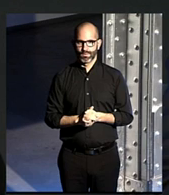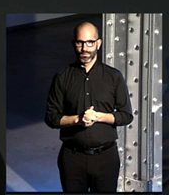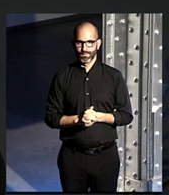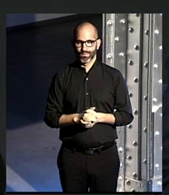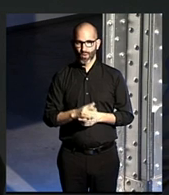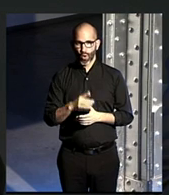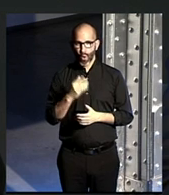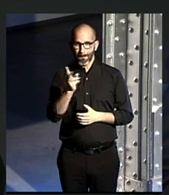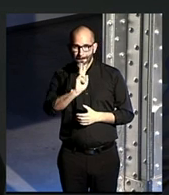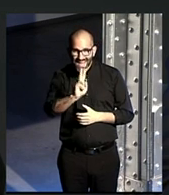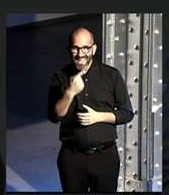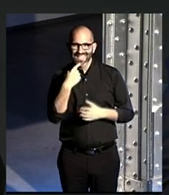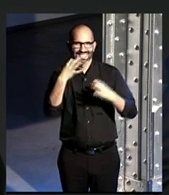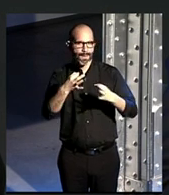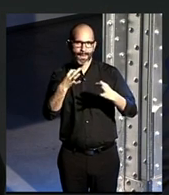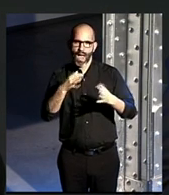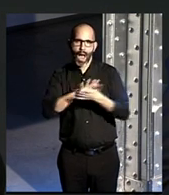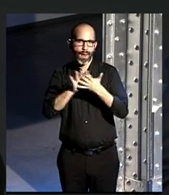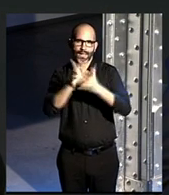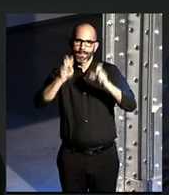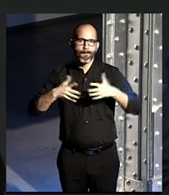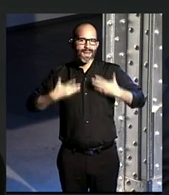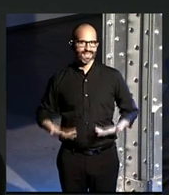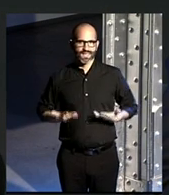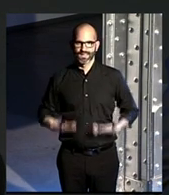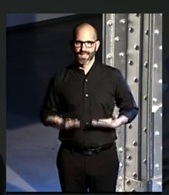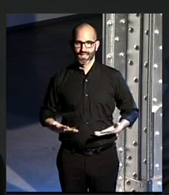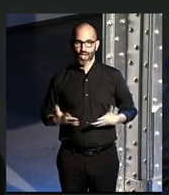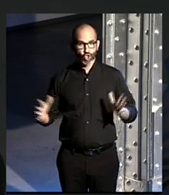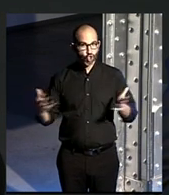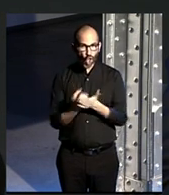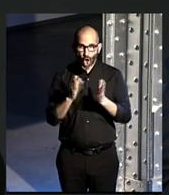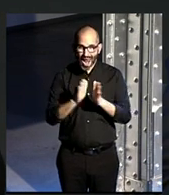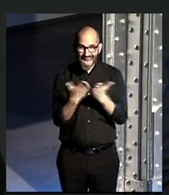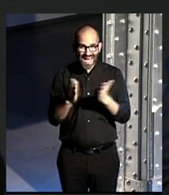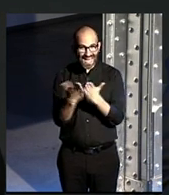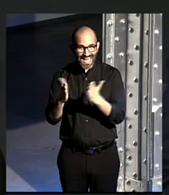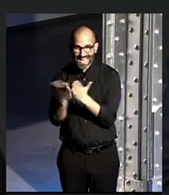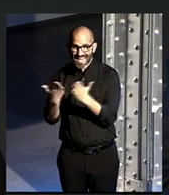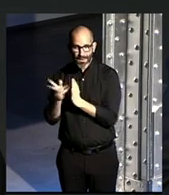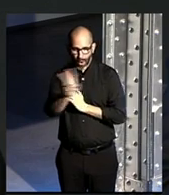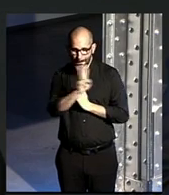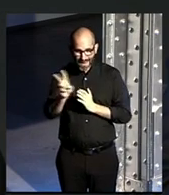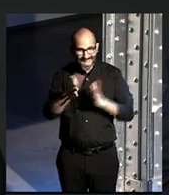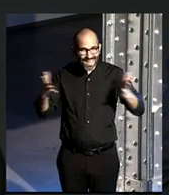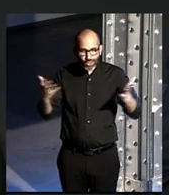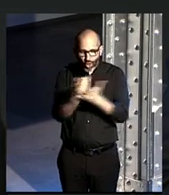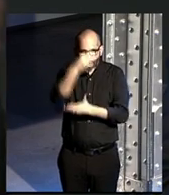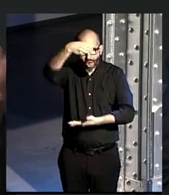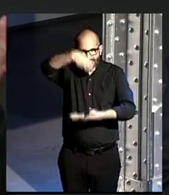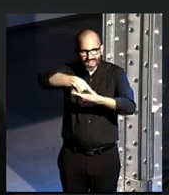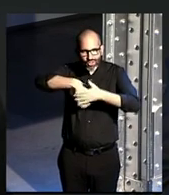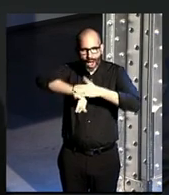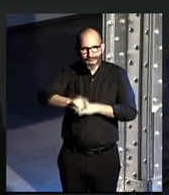hablaba siempre de su presente. En todas sus novelas es un canto al triunfo de la